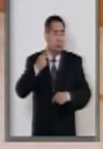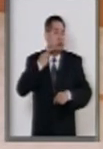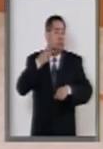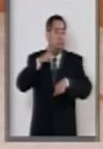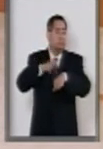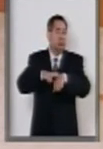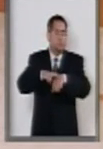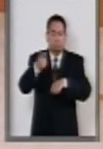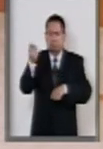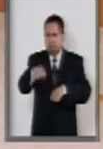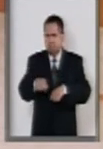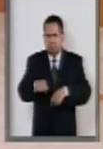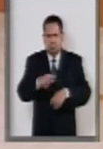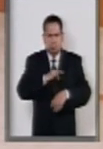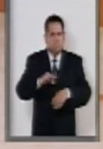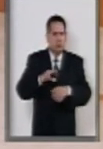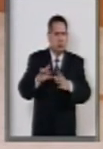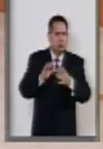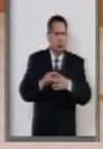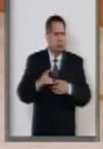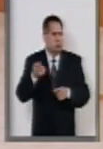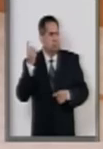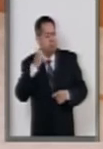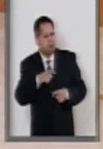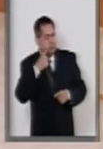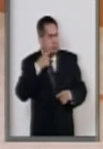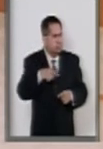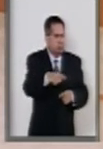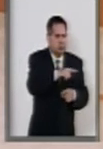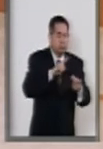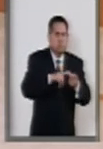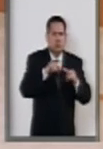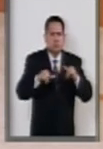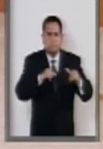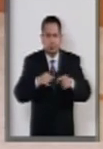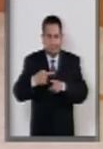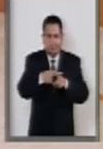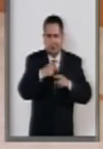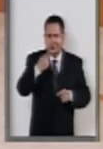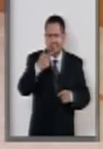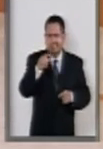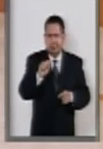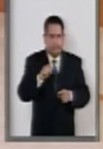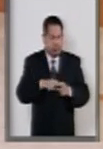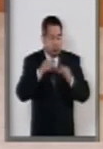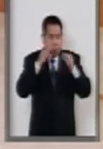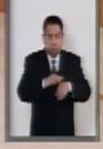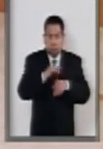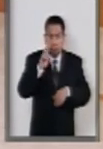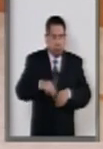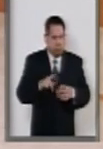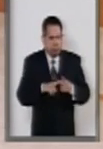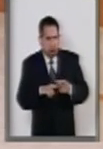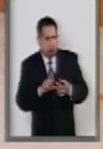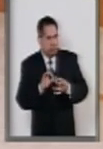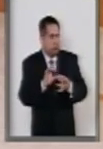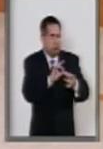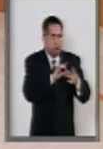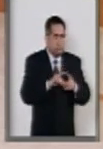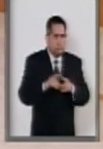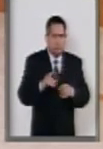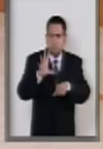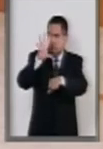ordenar directamente la localización geográfica en tiempo real de personas relacionadas con los hechos que se investigan